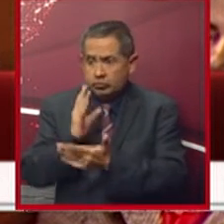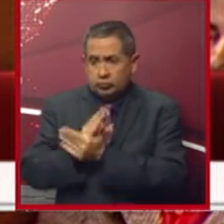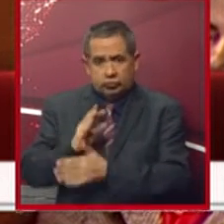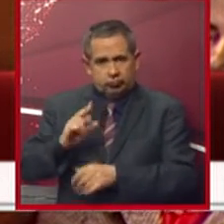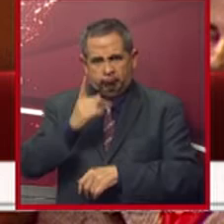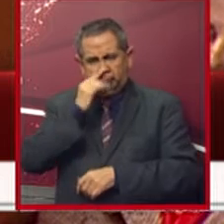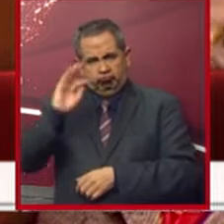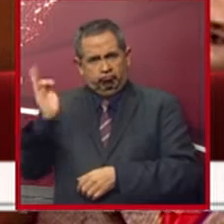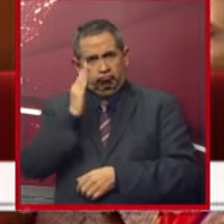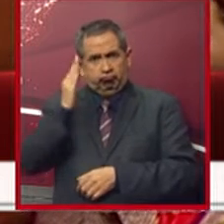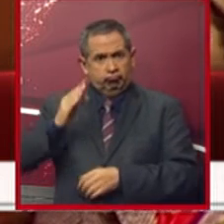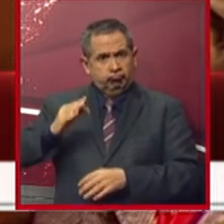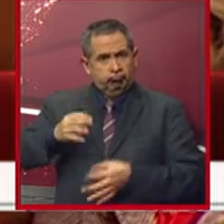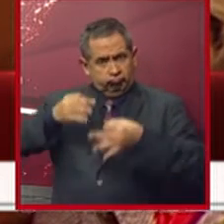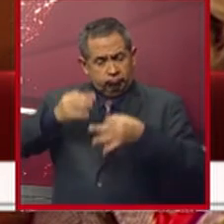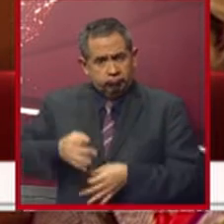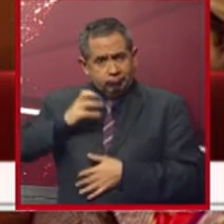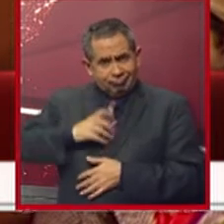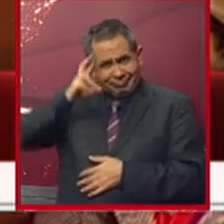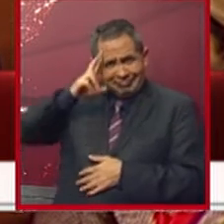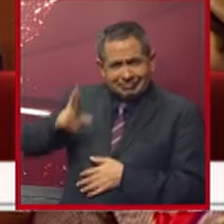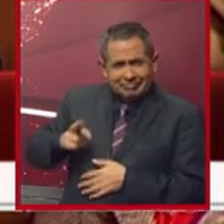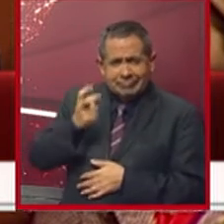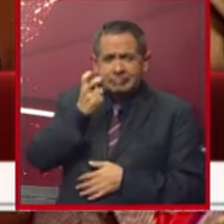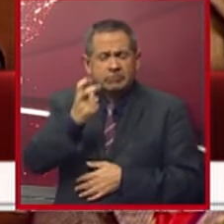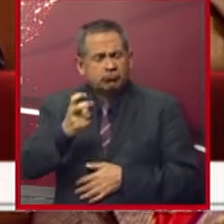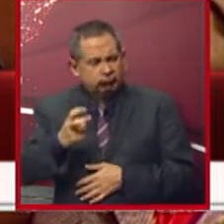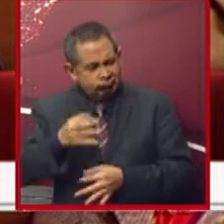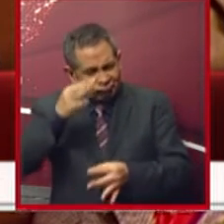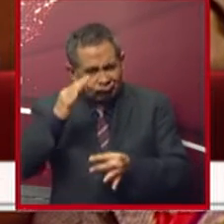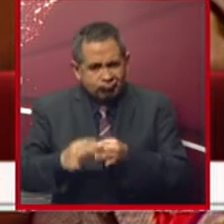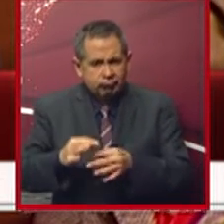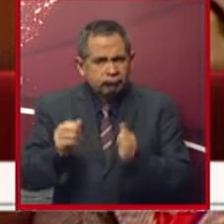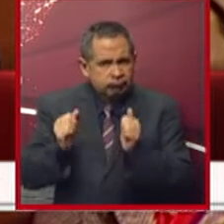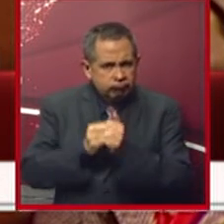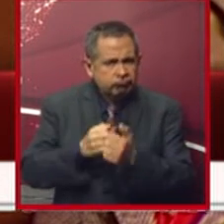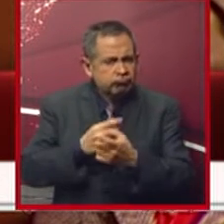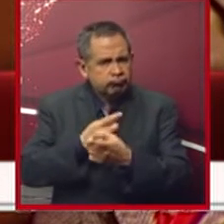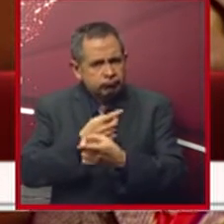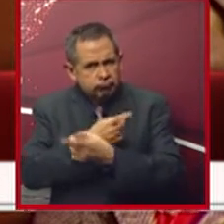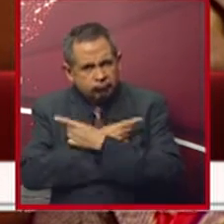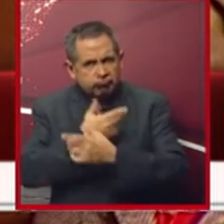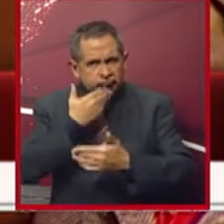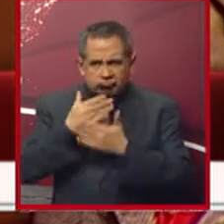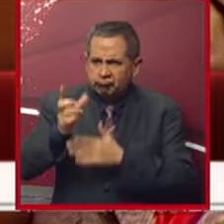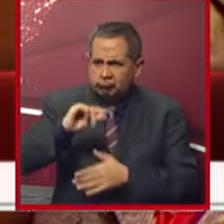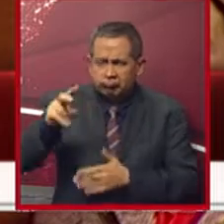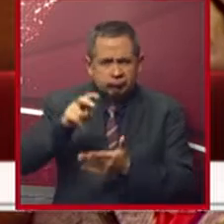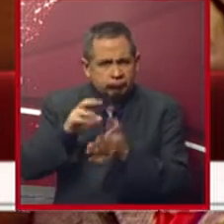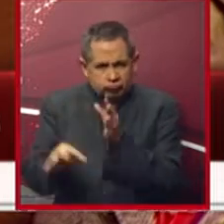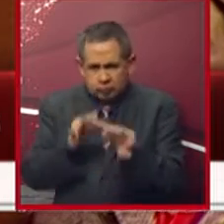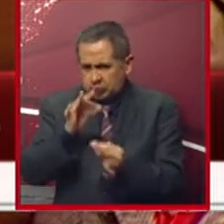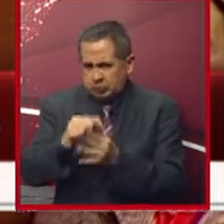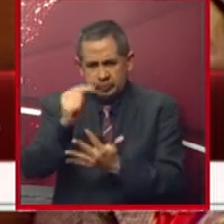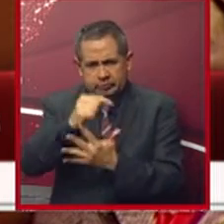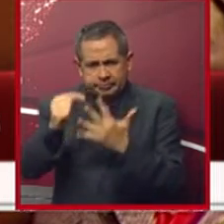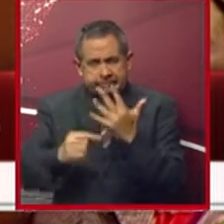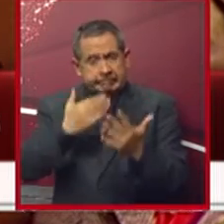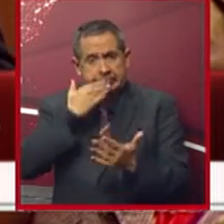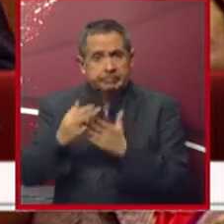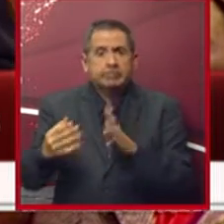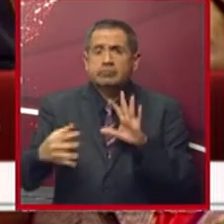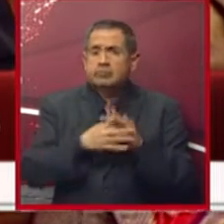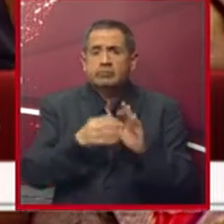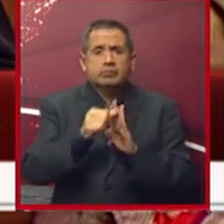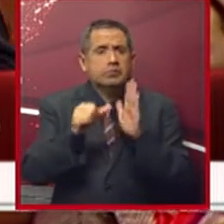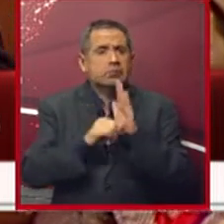nombre que tenemos en México, que es la Policía Federal. Es la única policía disciplinada, profesional, que cumple con los principios consagrados en el